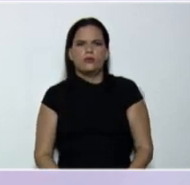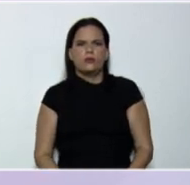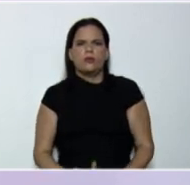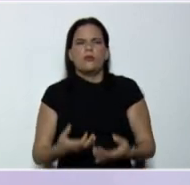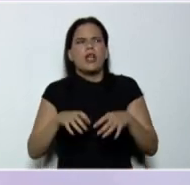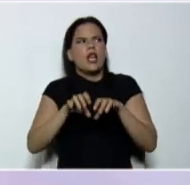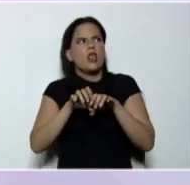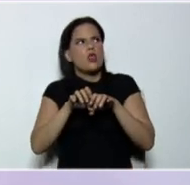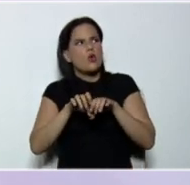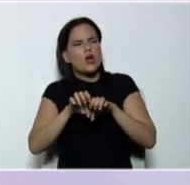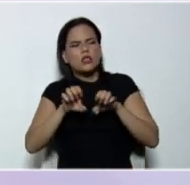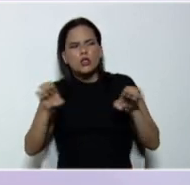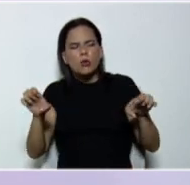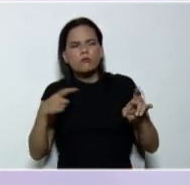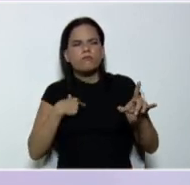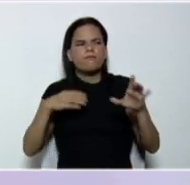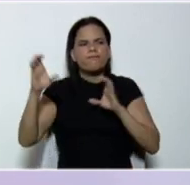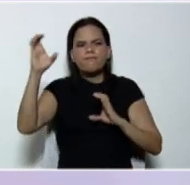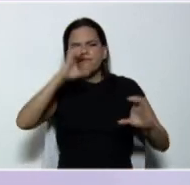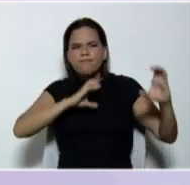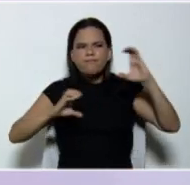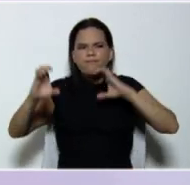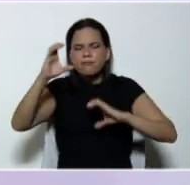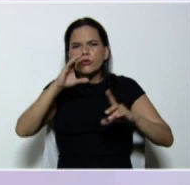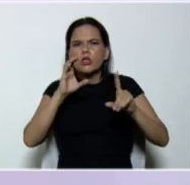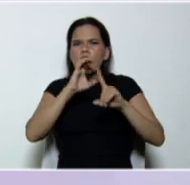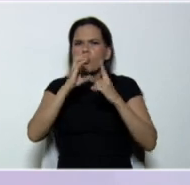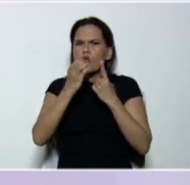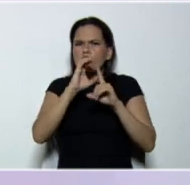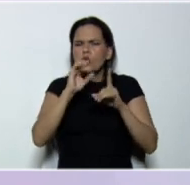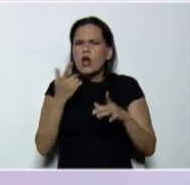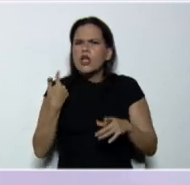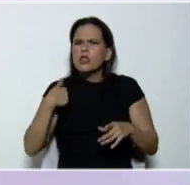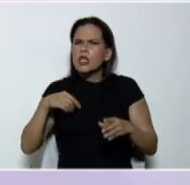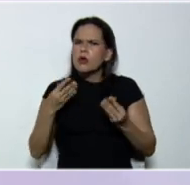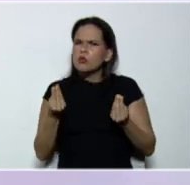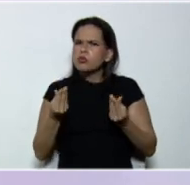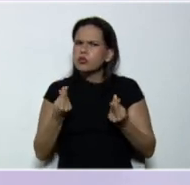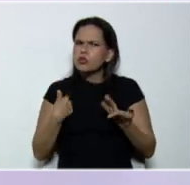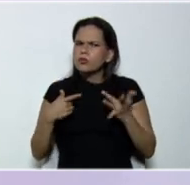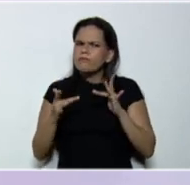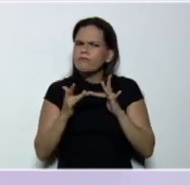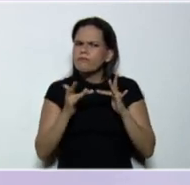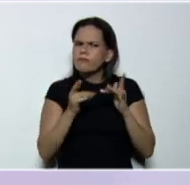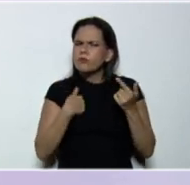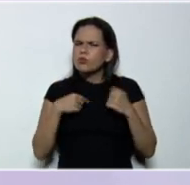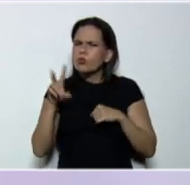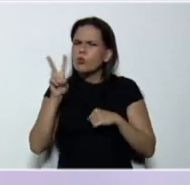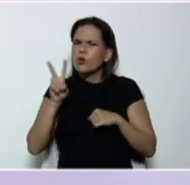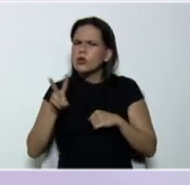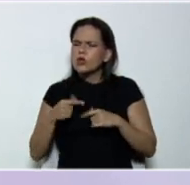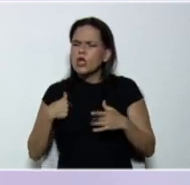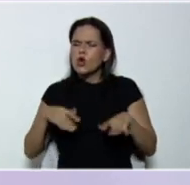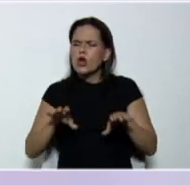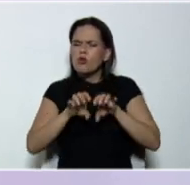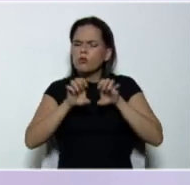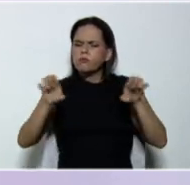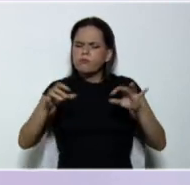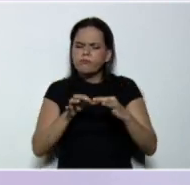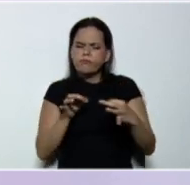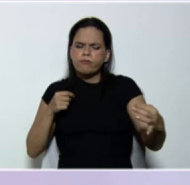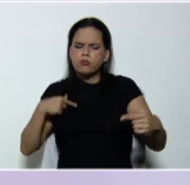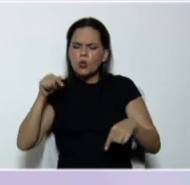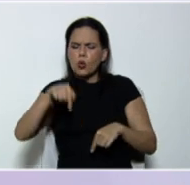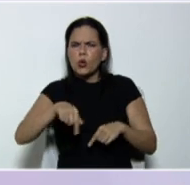la Ciencia y la Cultura. Tiene mucho que ver con Venezuela y tiene mucho que ver con la educación a distancia que hoy estamos construyendo.